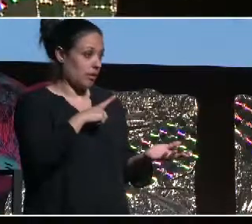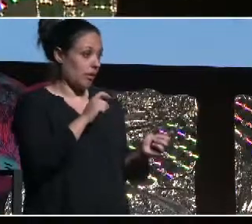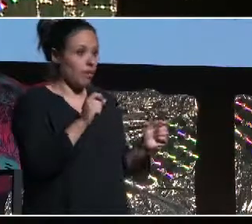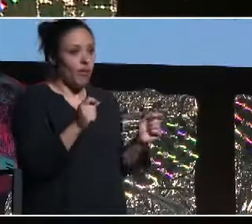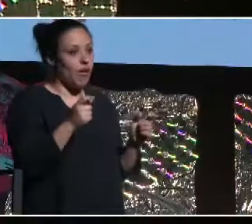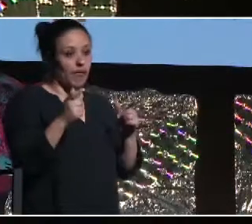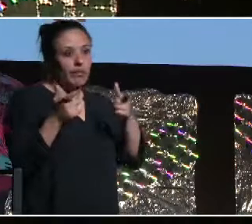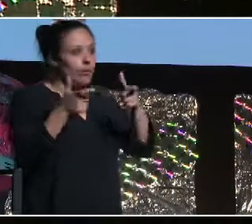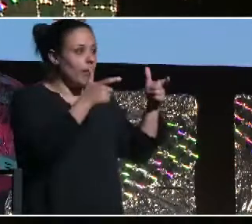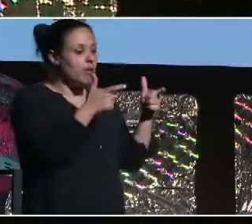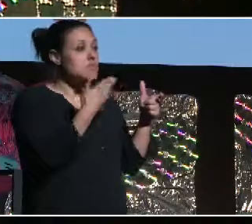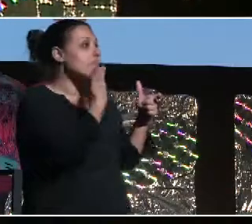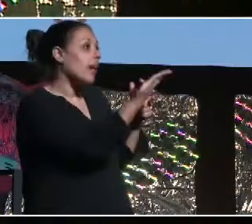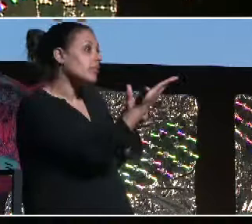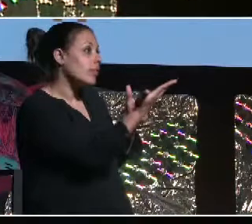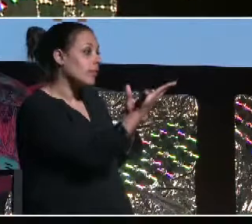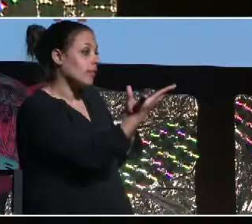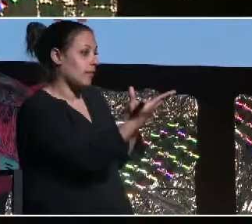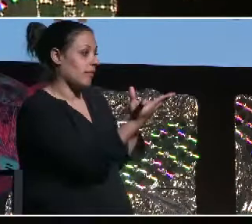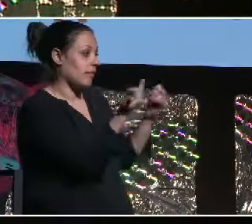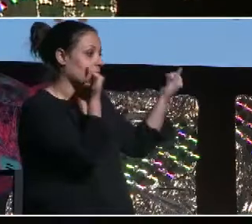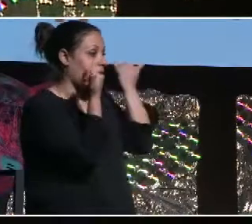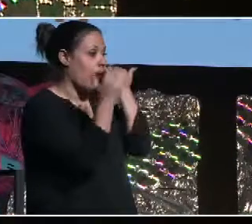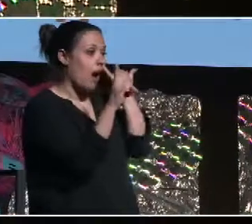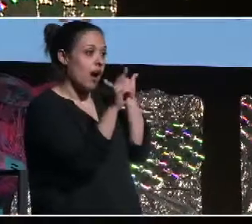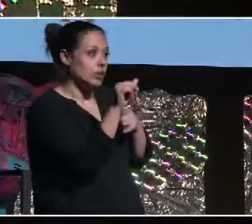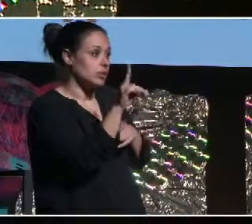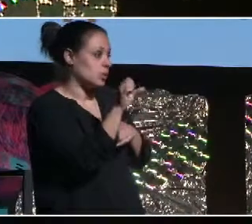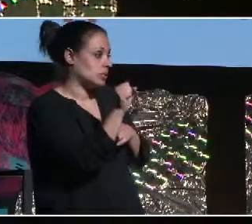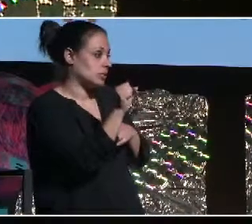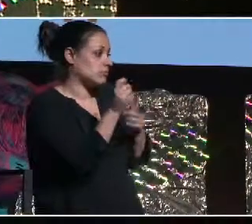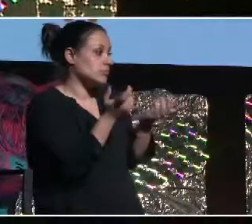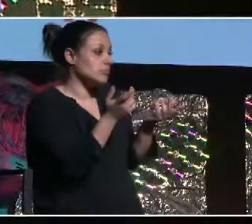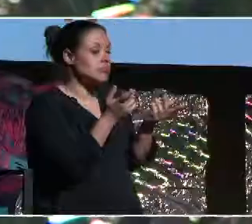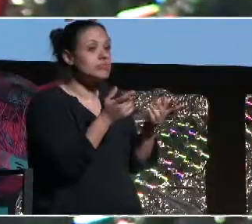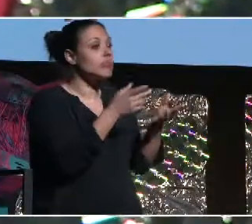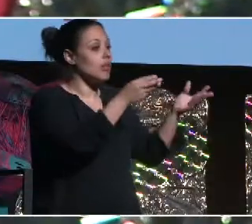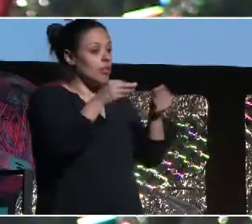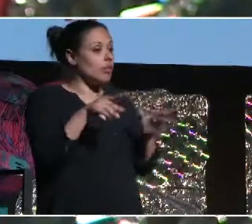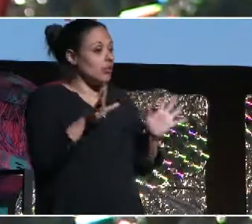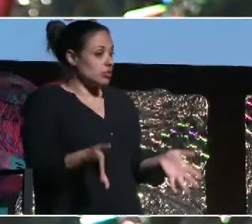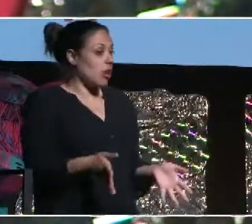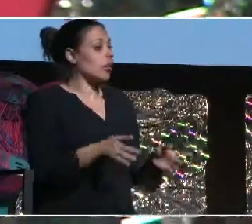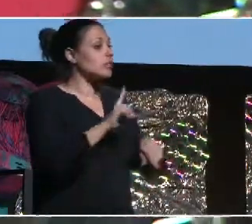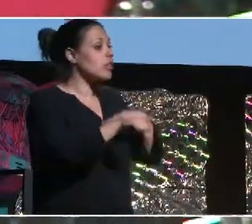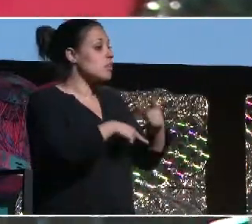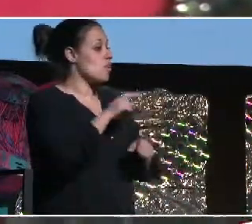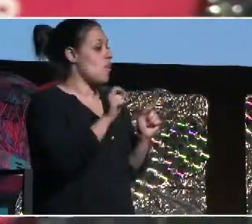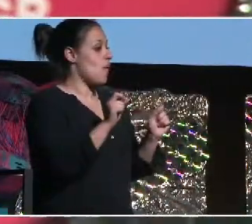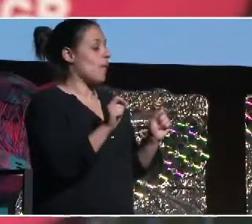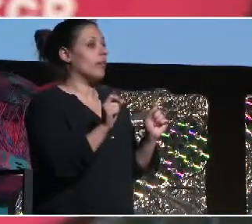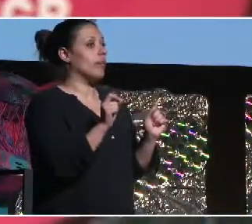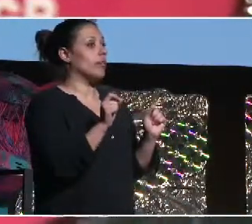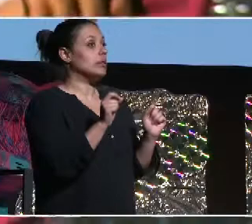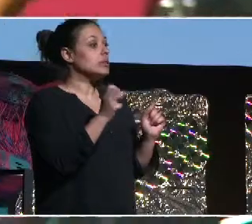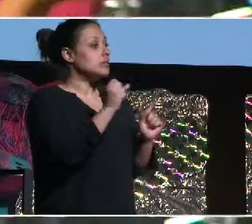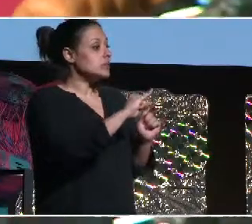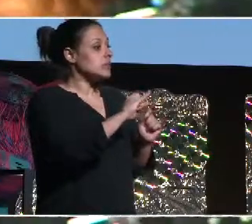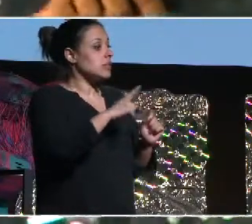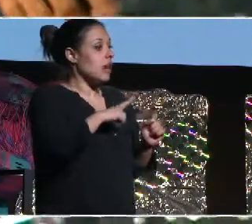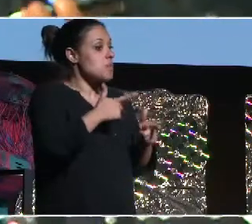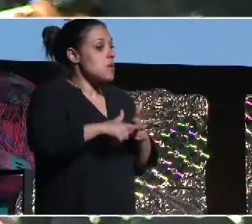hacen una pregunta, que reporten acerca de algún tipo de problema. Y con esos datos lo que podemos hacer es, por un